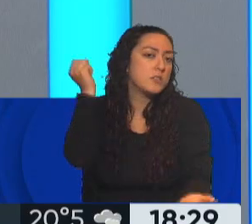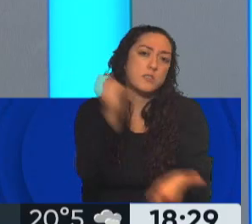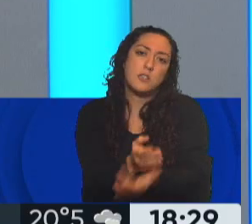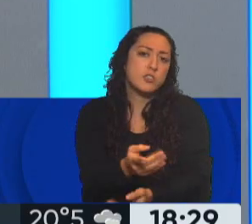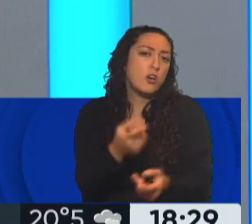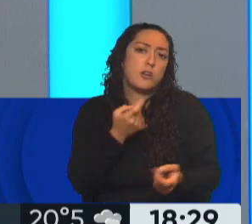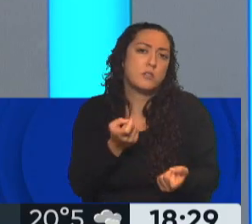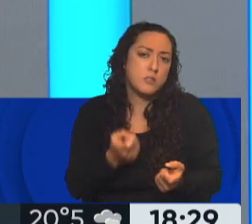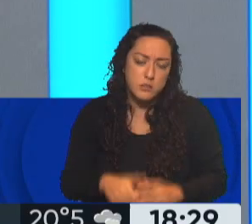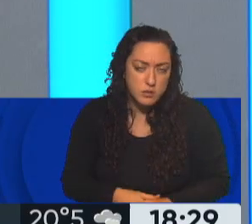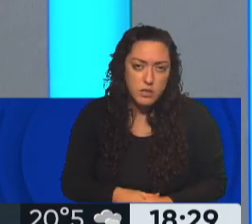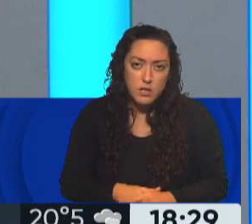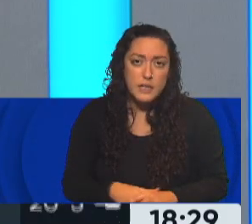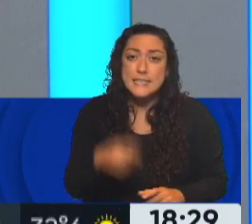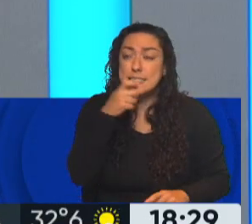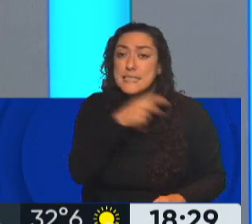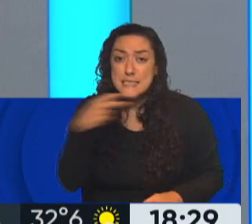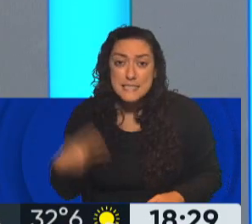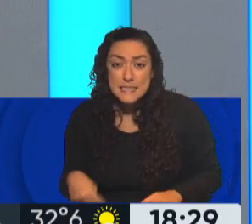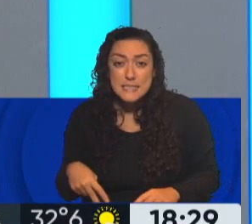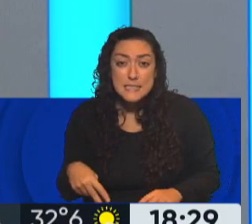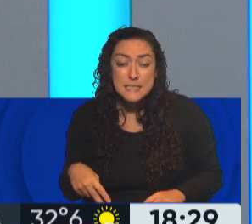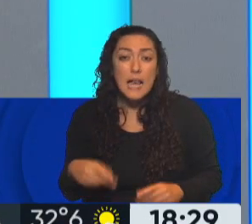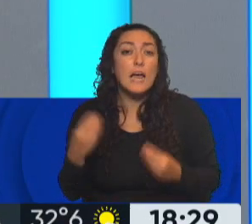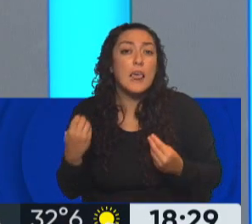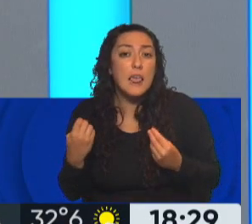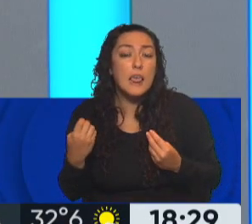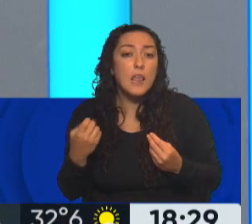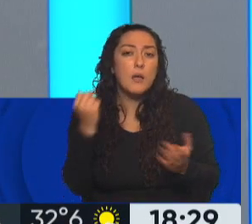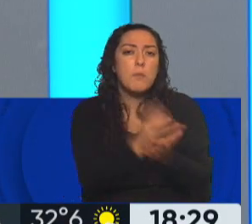parte de Occidente. Y si algo no quiere China, es aumentar